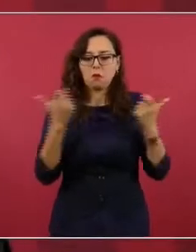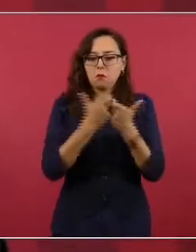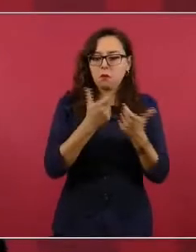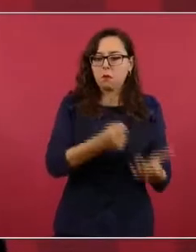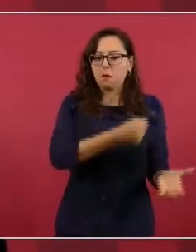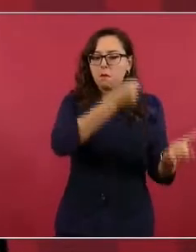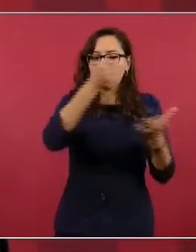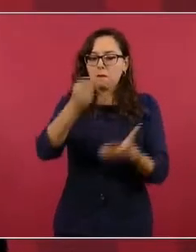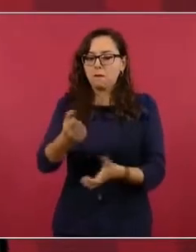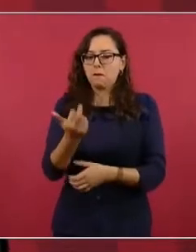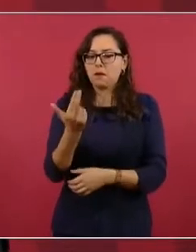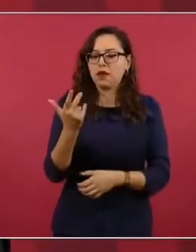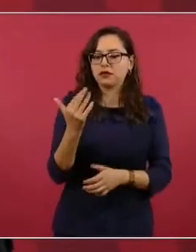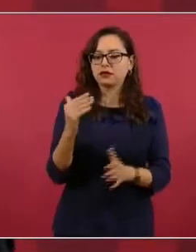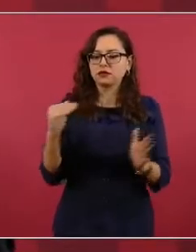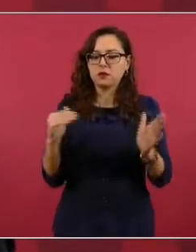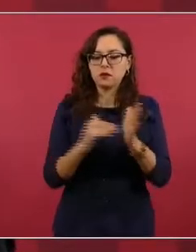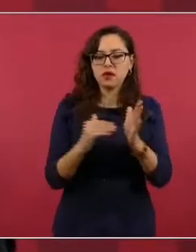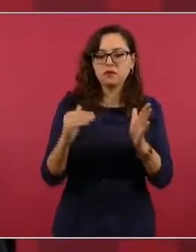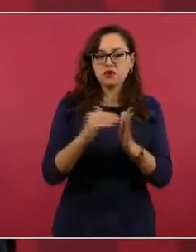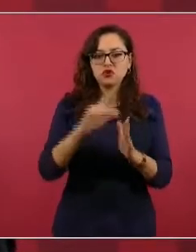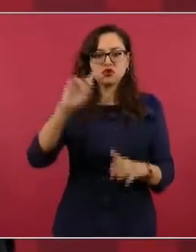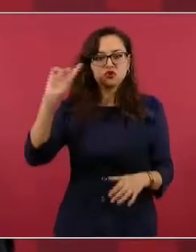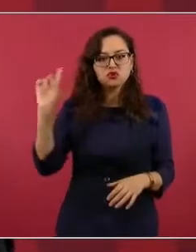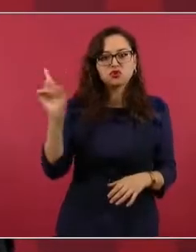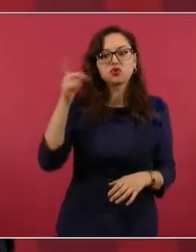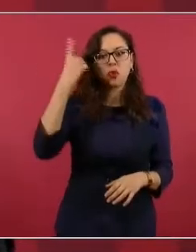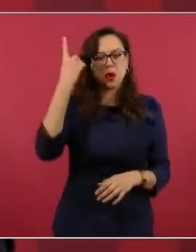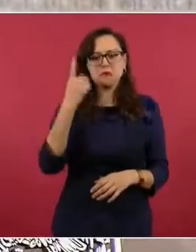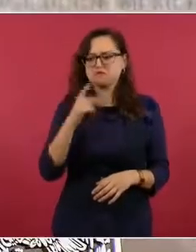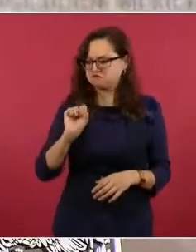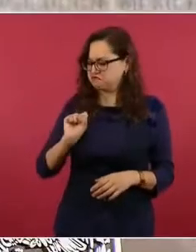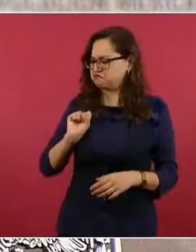dólares. Ya se están firmando contratos